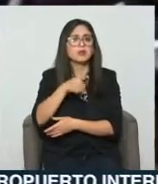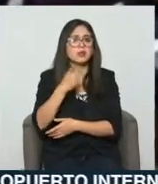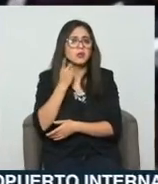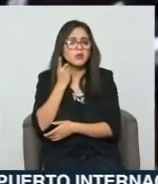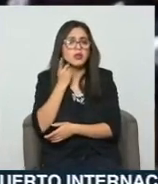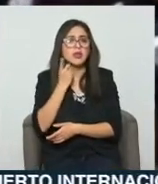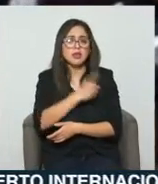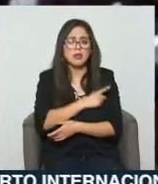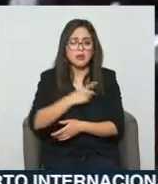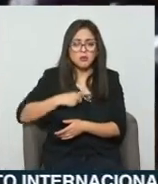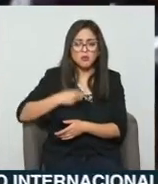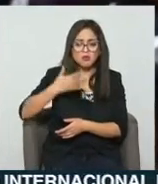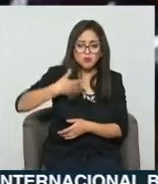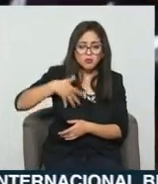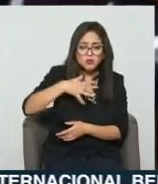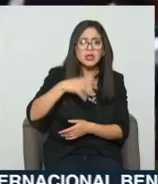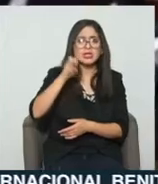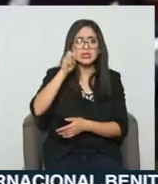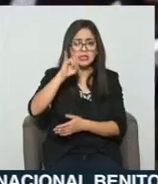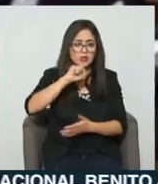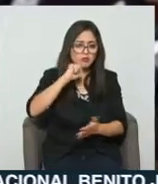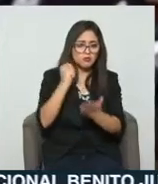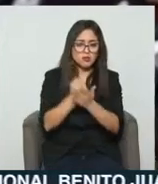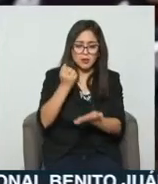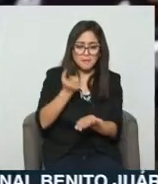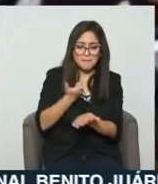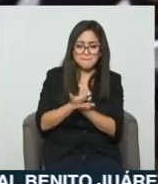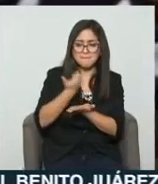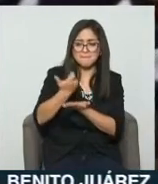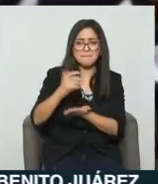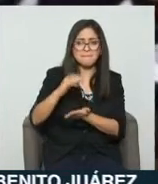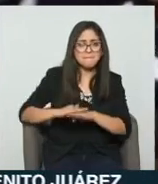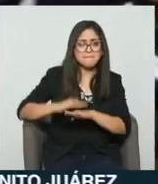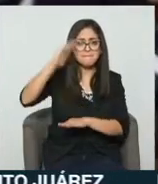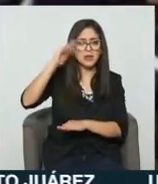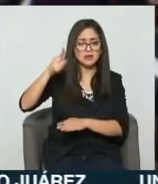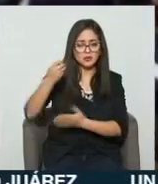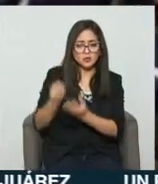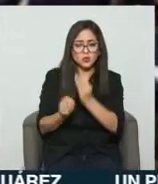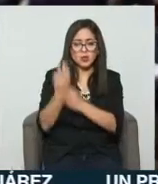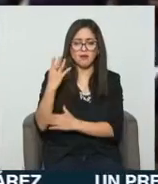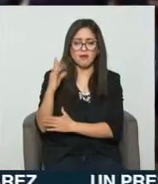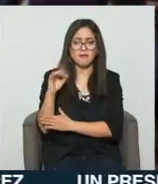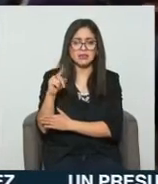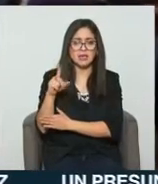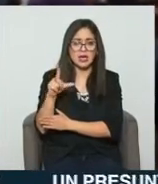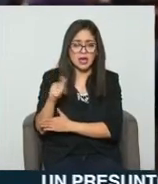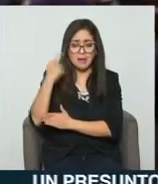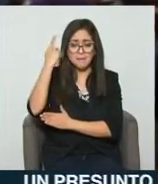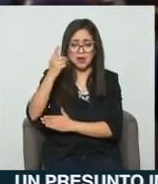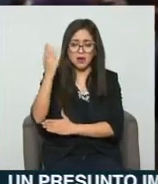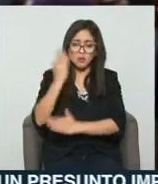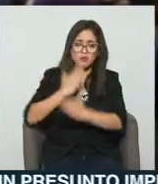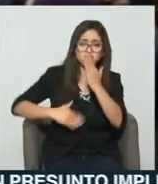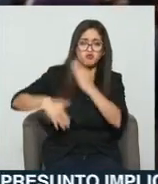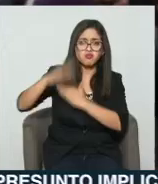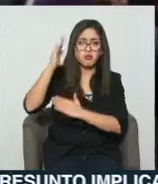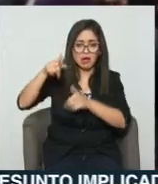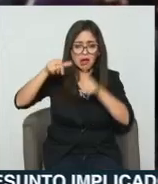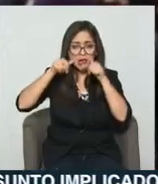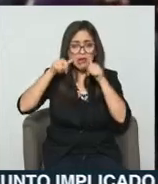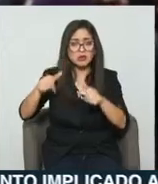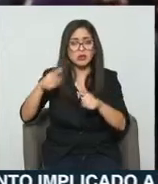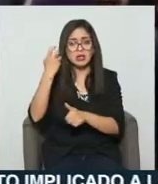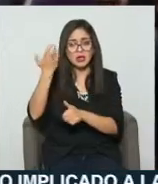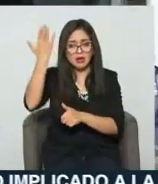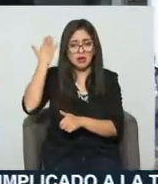aprobar más presupuesto para la Fiscalía si queremos que logre metas tan ambiciosas como las que se